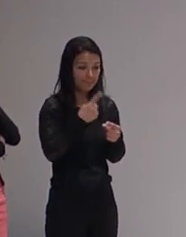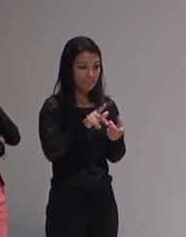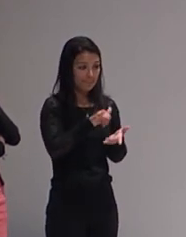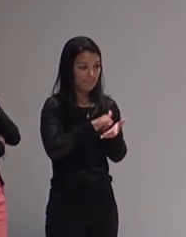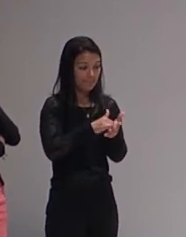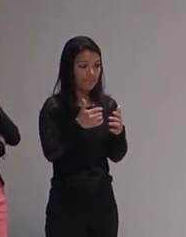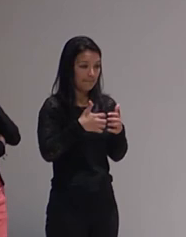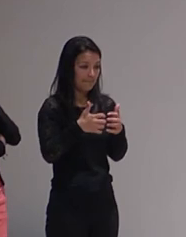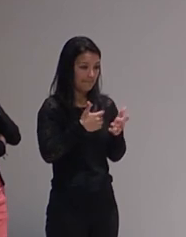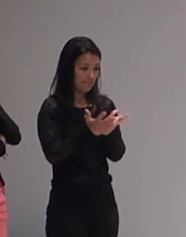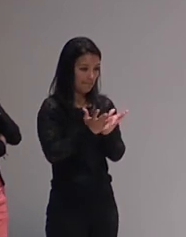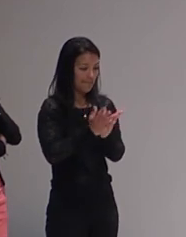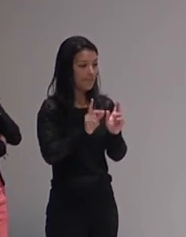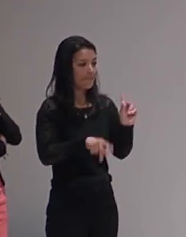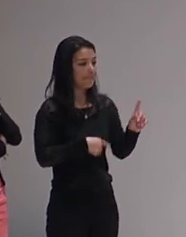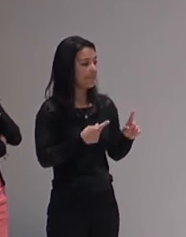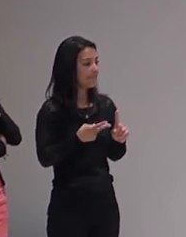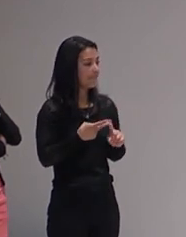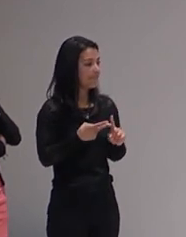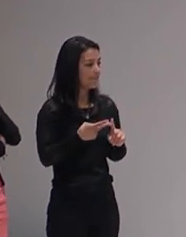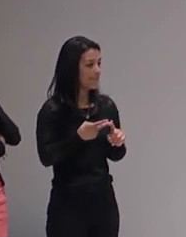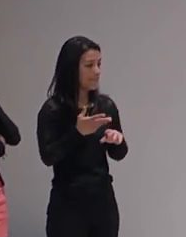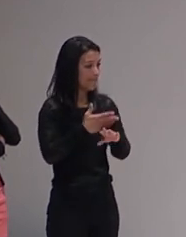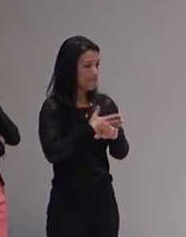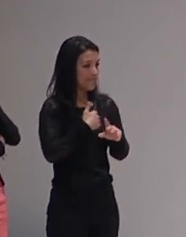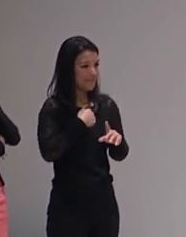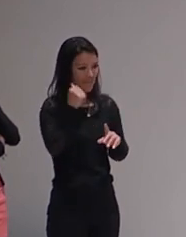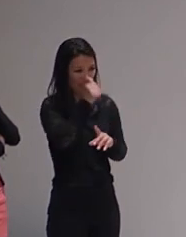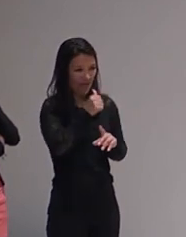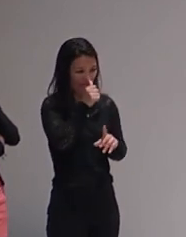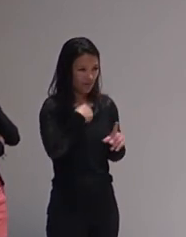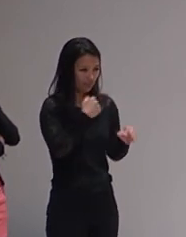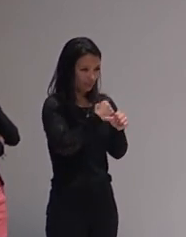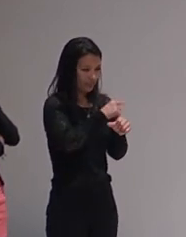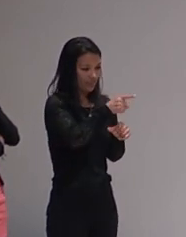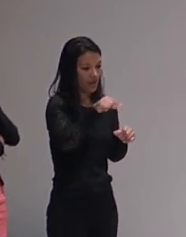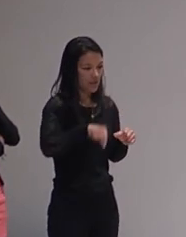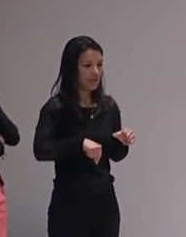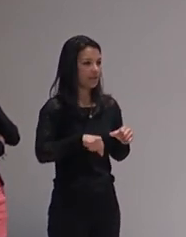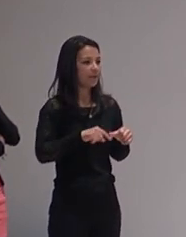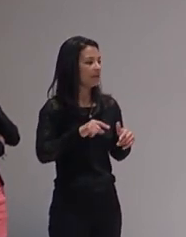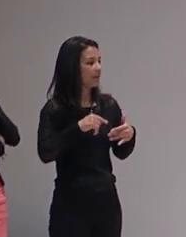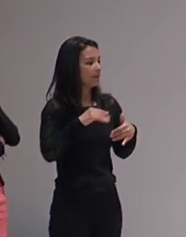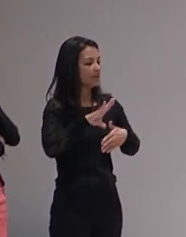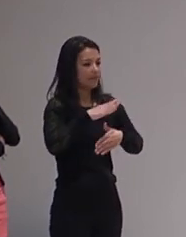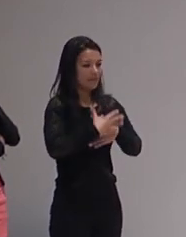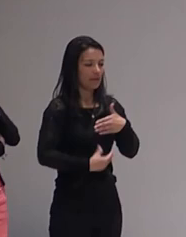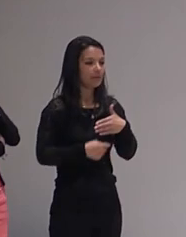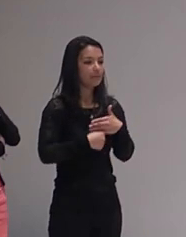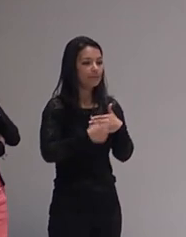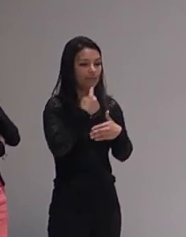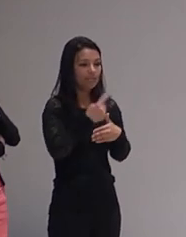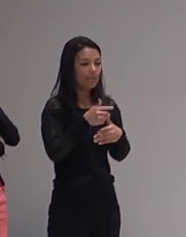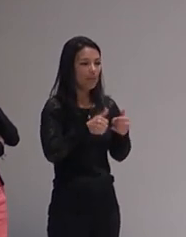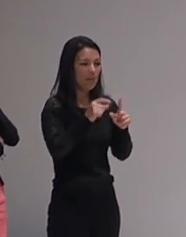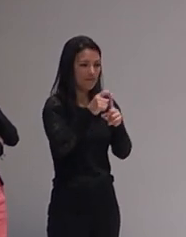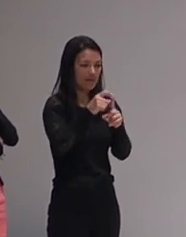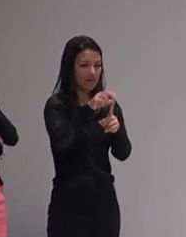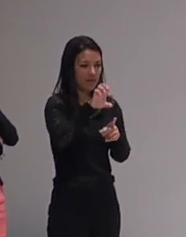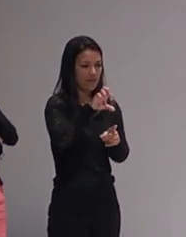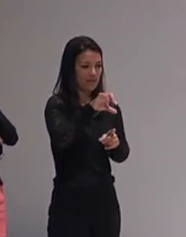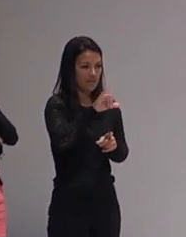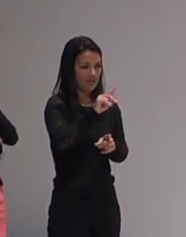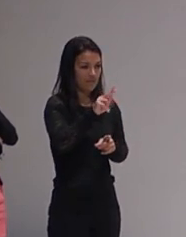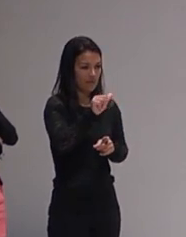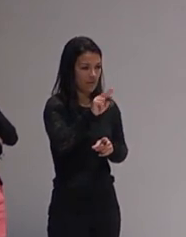educativo. 2, en mi trabajo en el África y aquí en América Latina, yo utilizo una palabra que es la epifanía. Yo